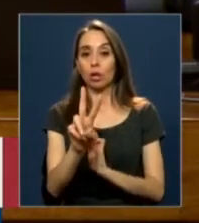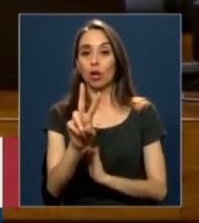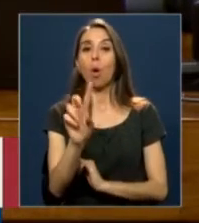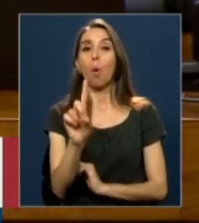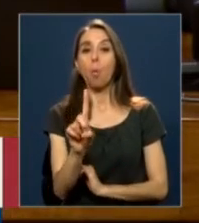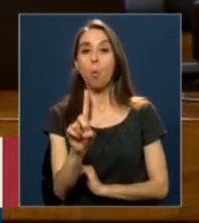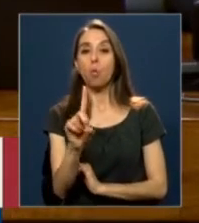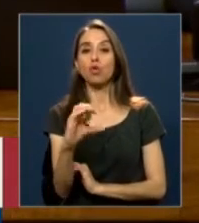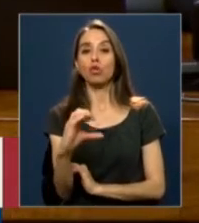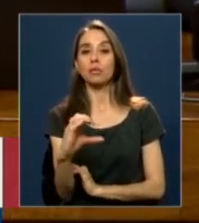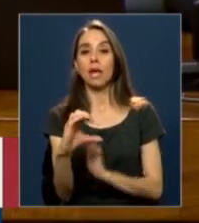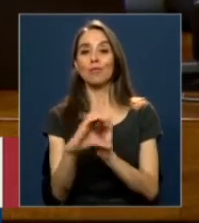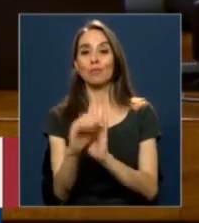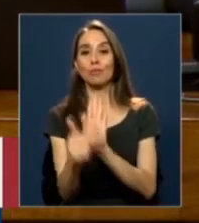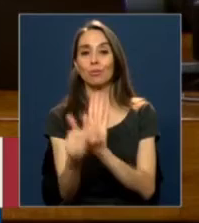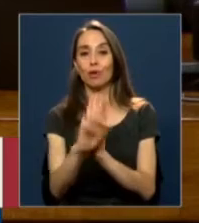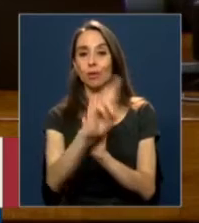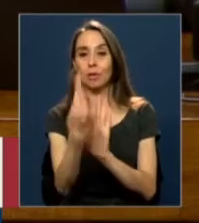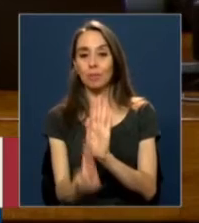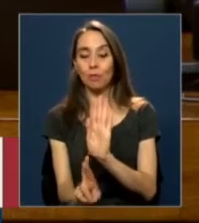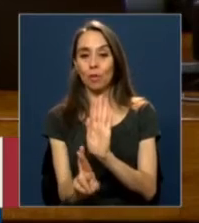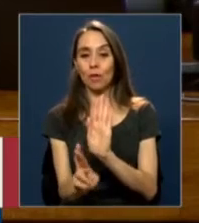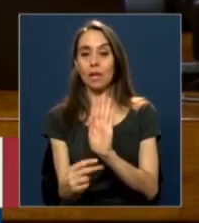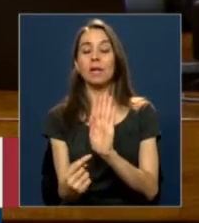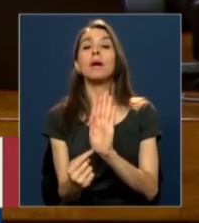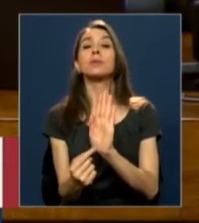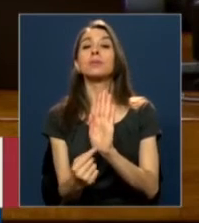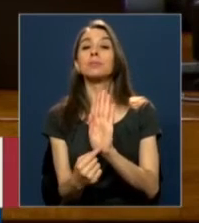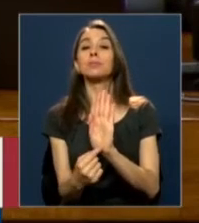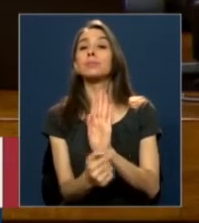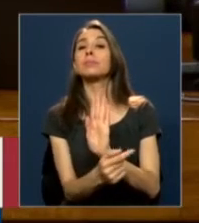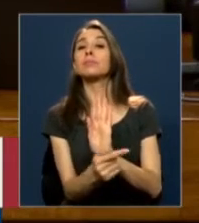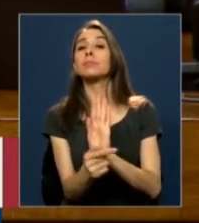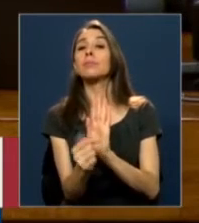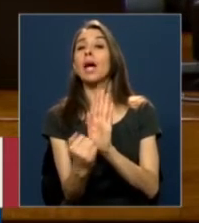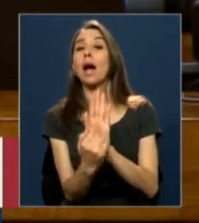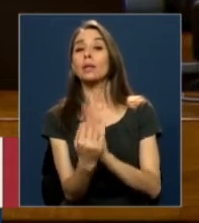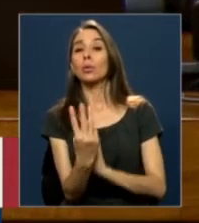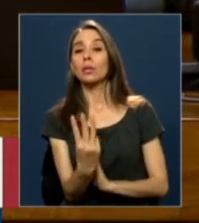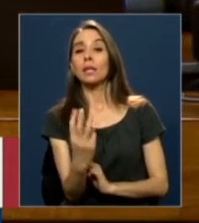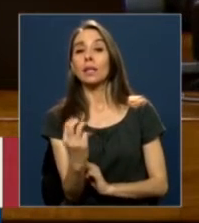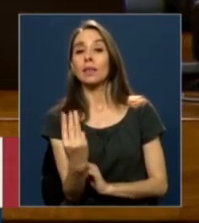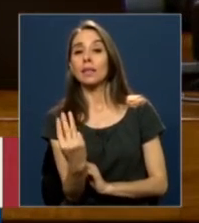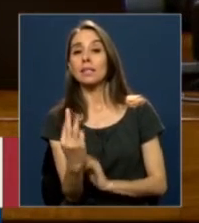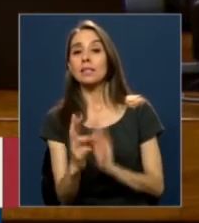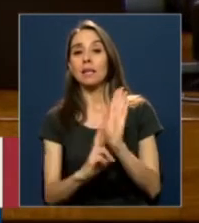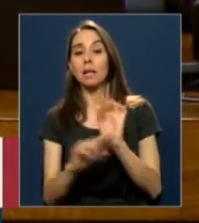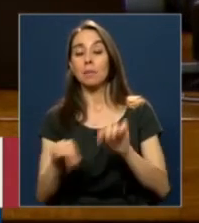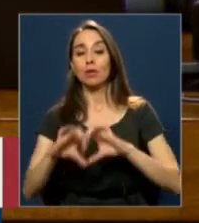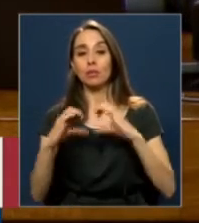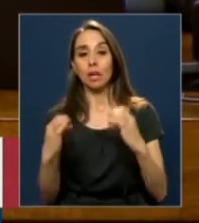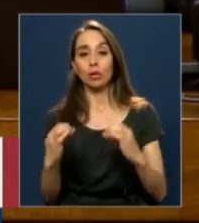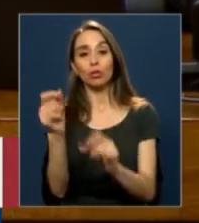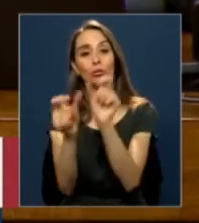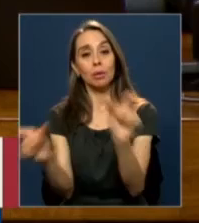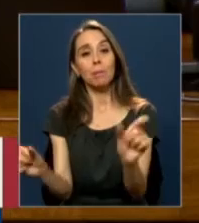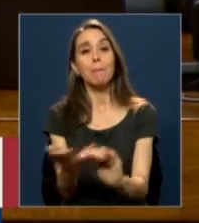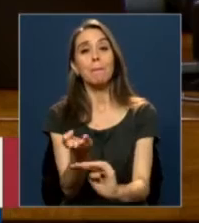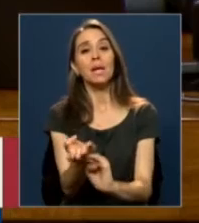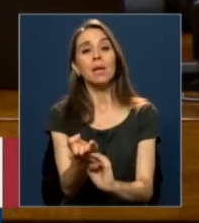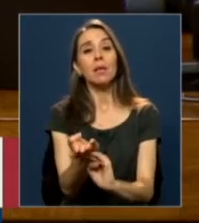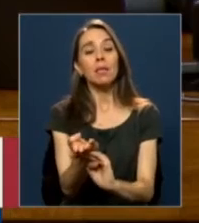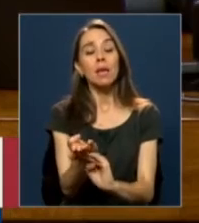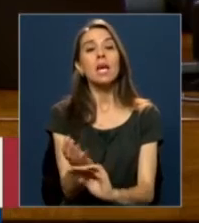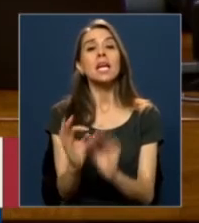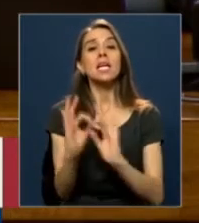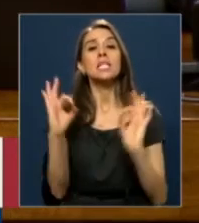número 1, letra C de la Constitución Política de la República y del artículo 313 del Reglamento de la Corporación, solicitan la creación